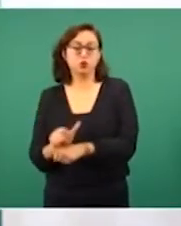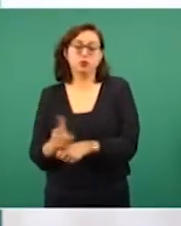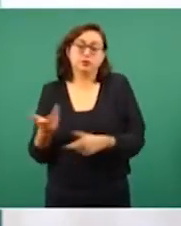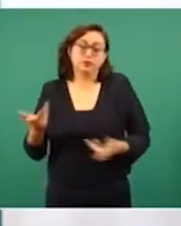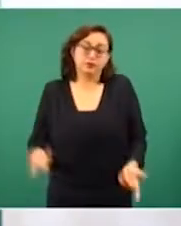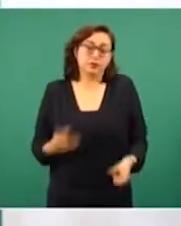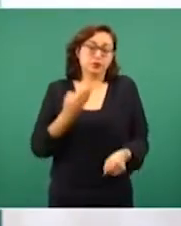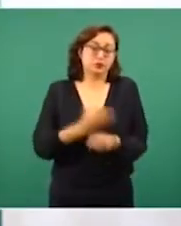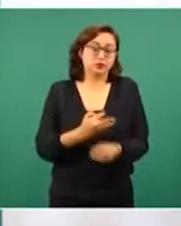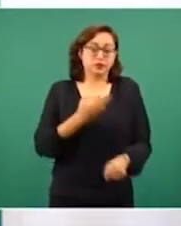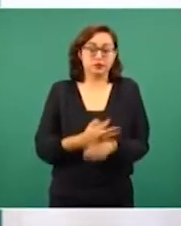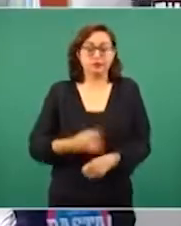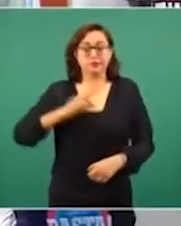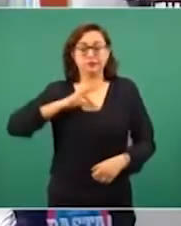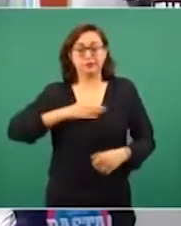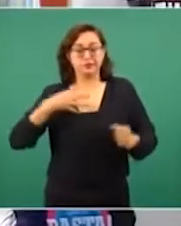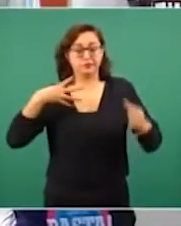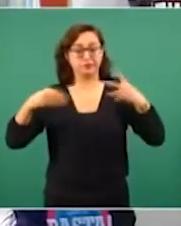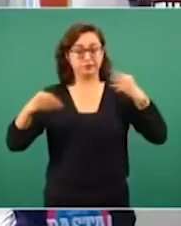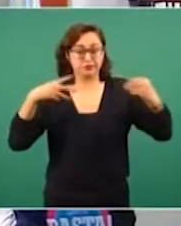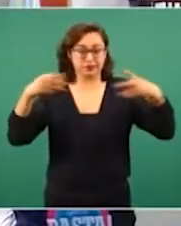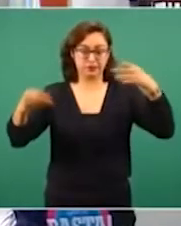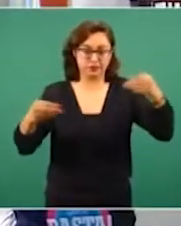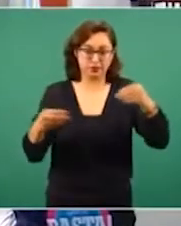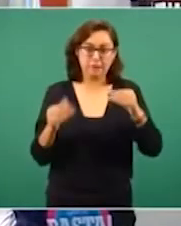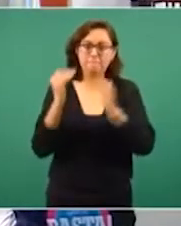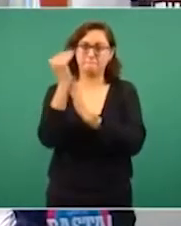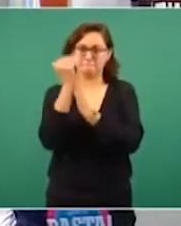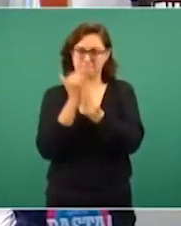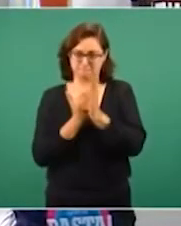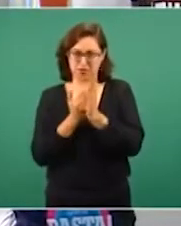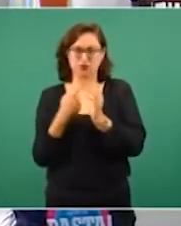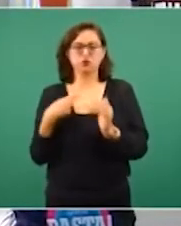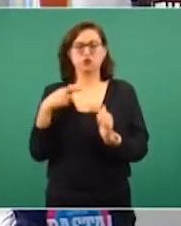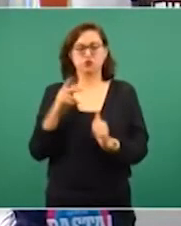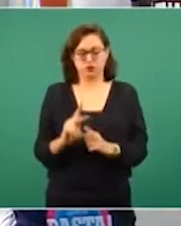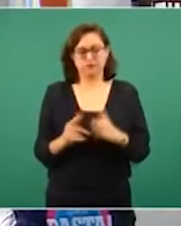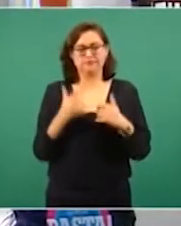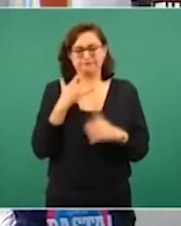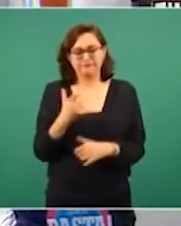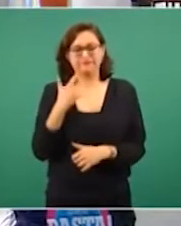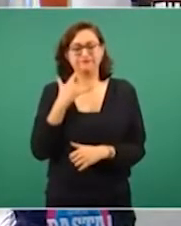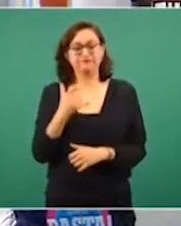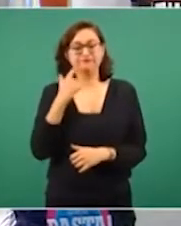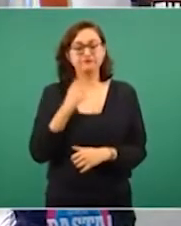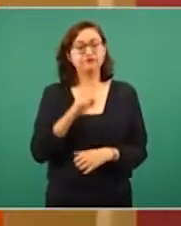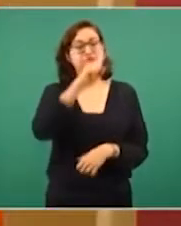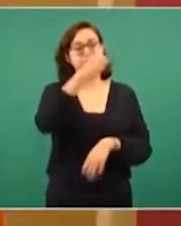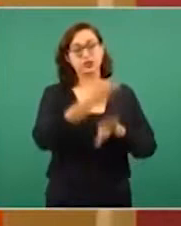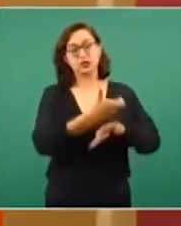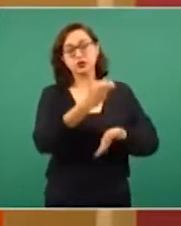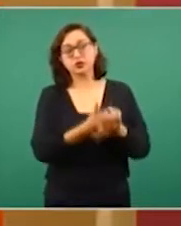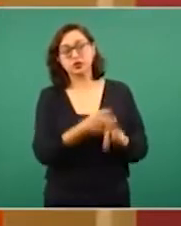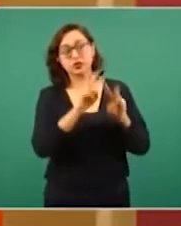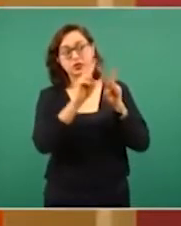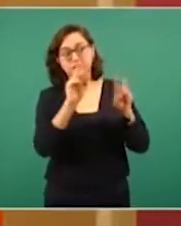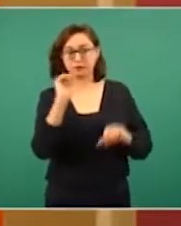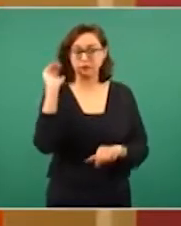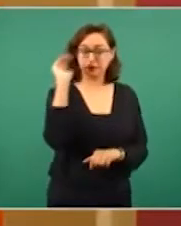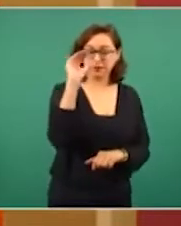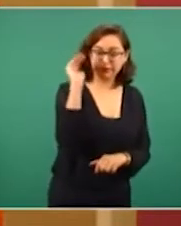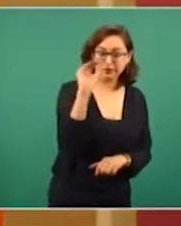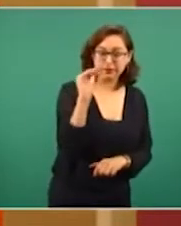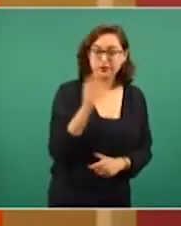las medidas de cada gobierno? Pero ya aprendimos muchas cosas sobre eso. ¿Y qué es nuestro tema con Estados Unidos? Necesitan una